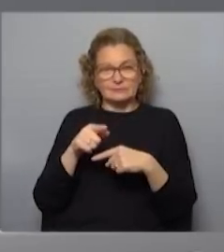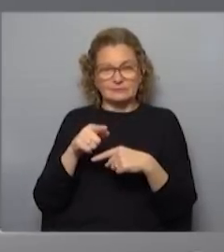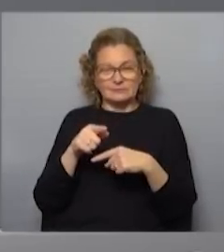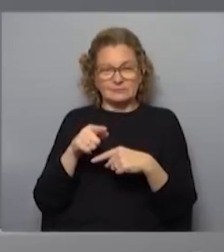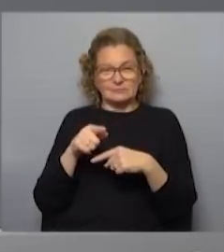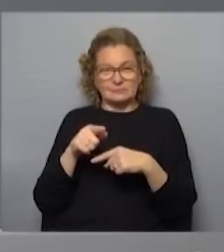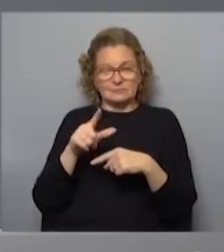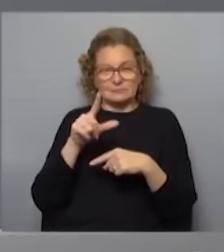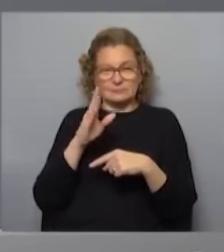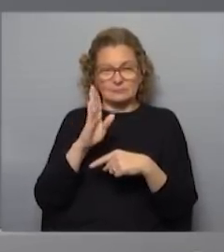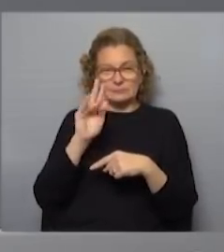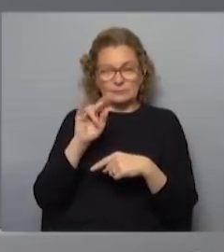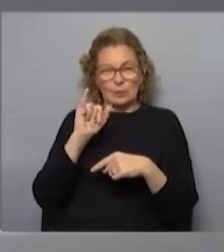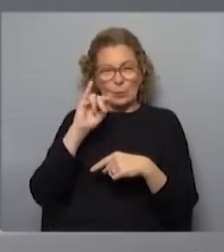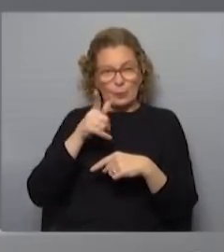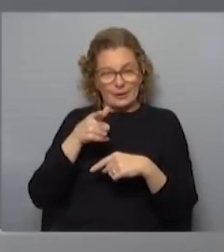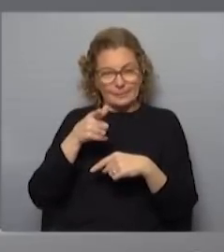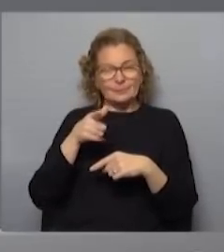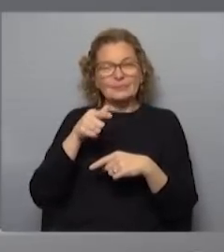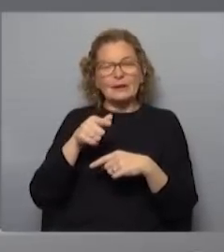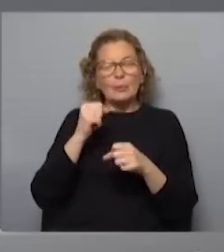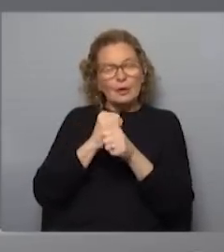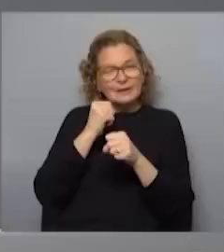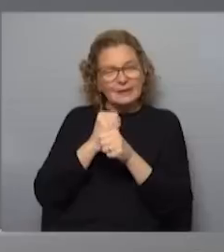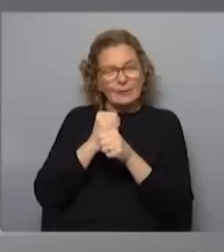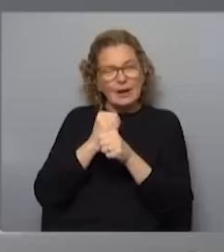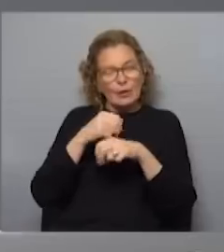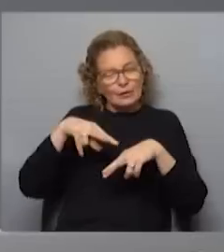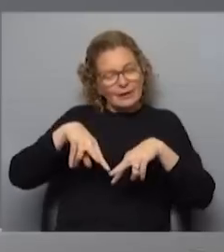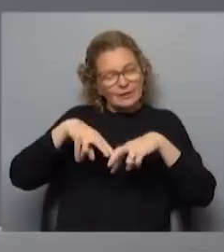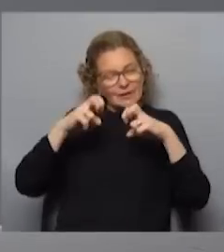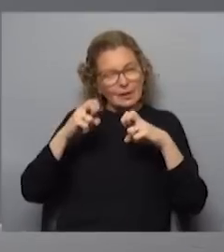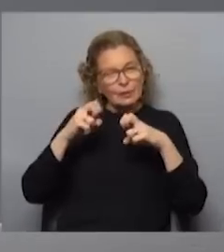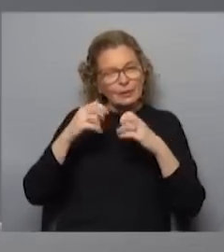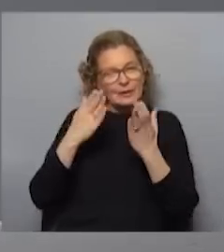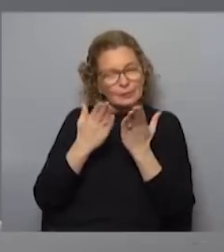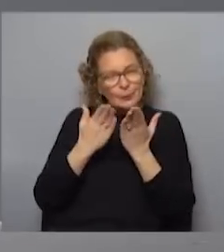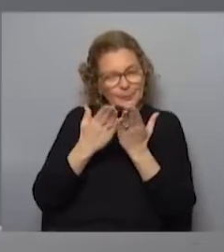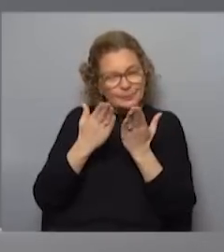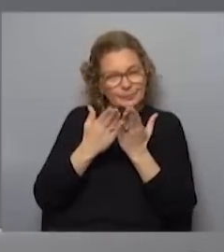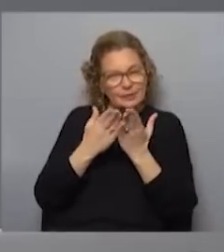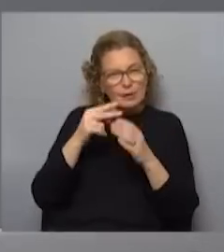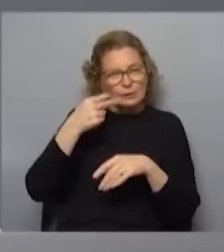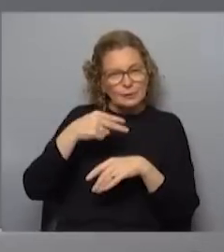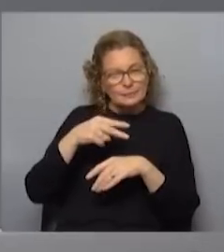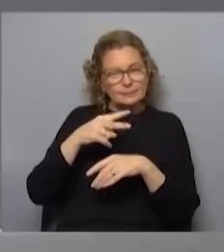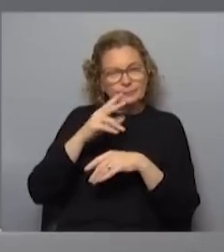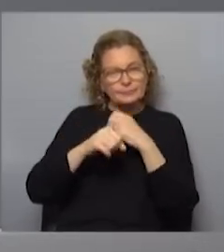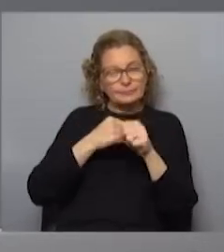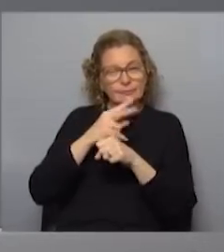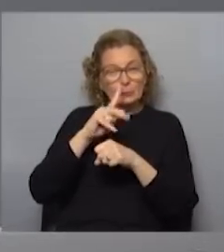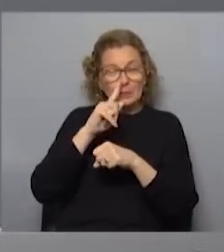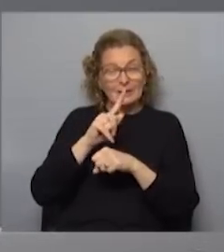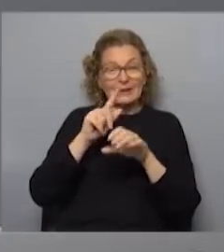Luis fue el que tras el trabajo de la investigadora que estudió esto entre noviembre de 2016